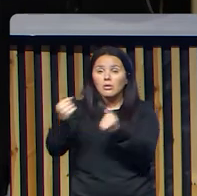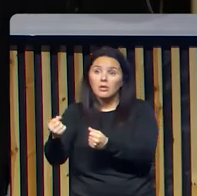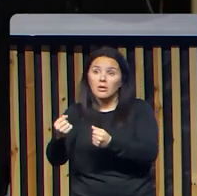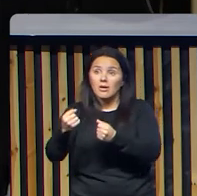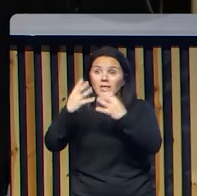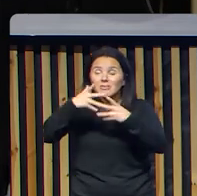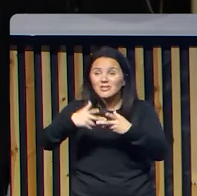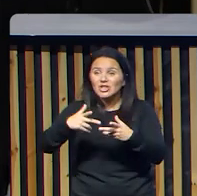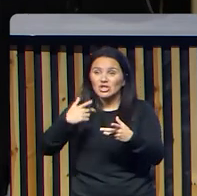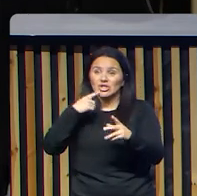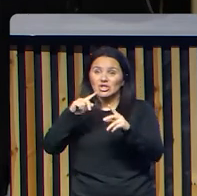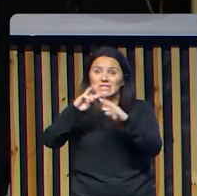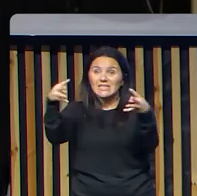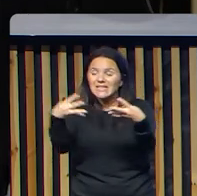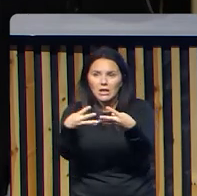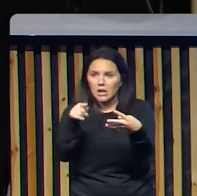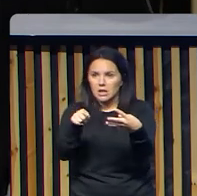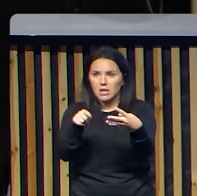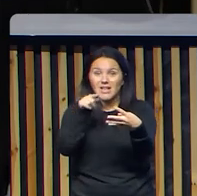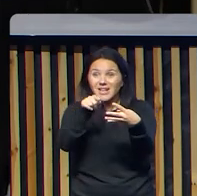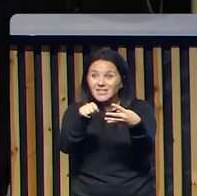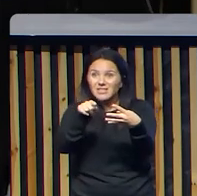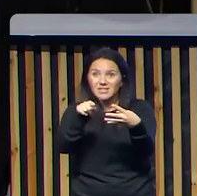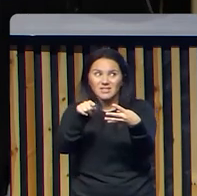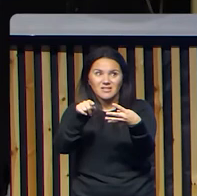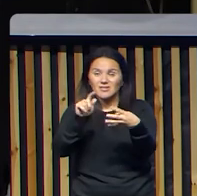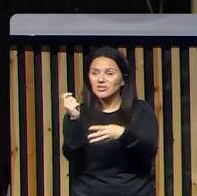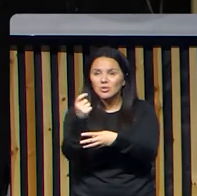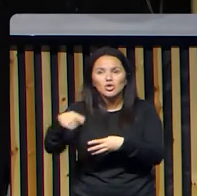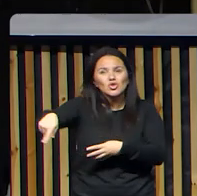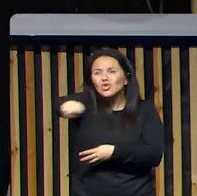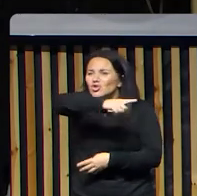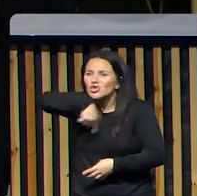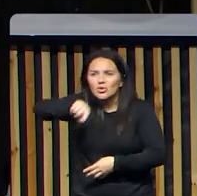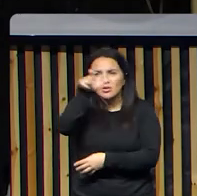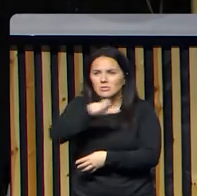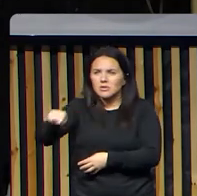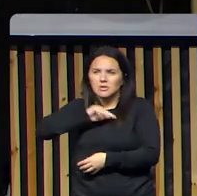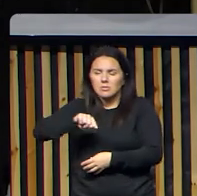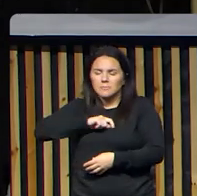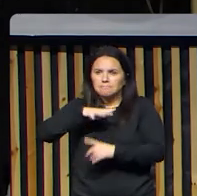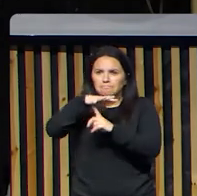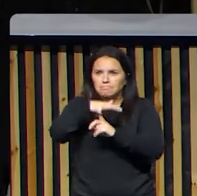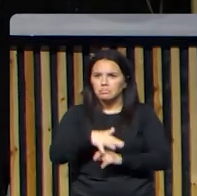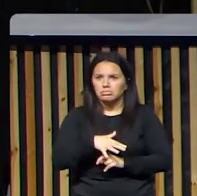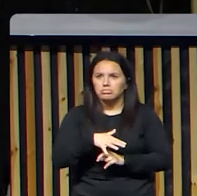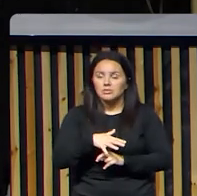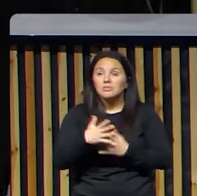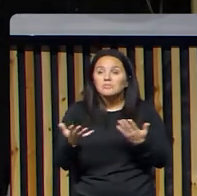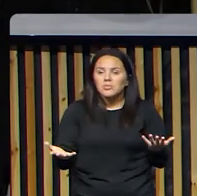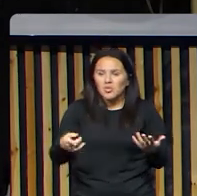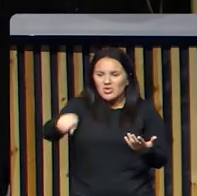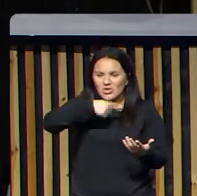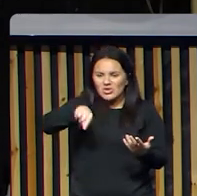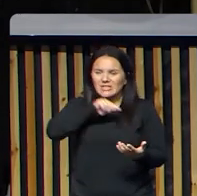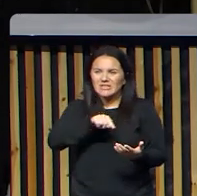yo creo que la administración electrónica ha conseguido que todos nos sintamos vulnerables Porque todos